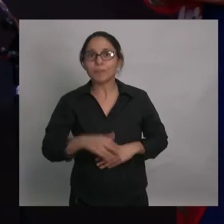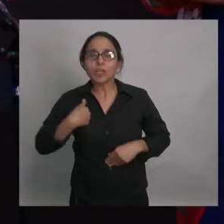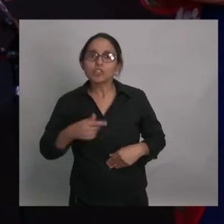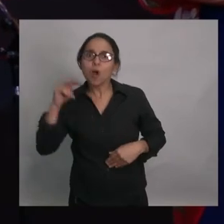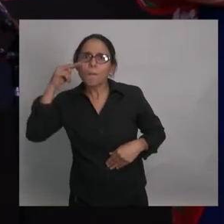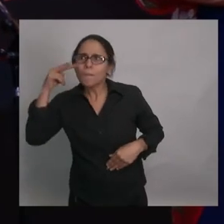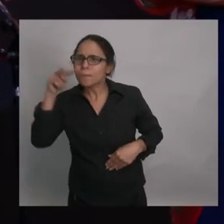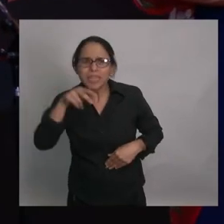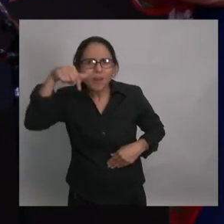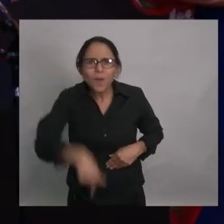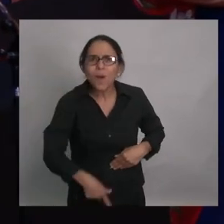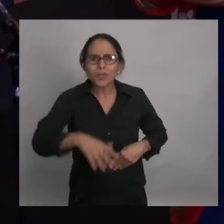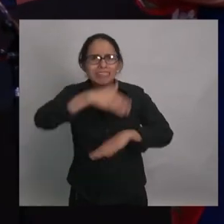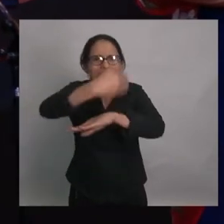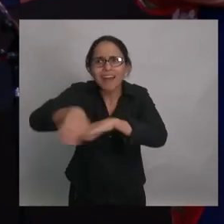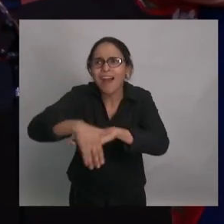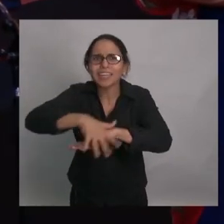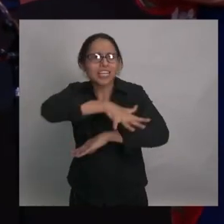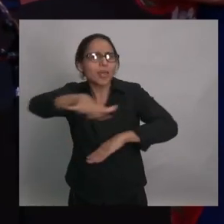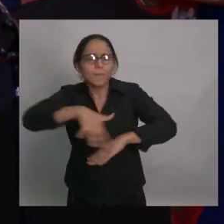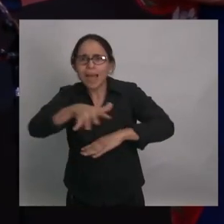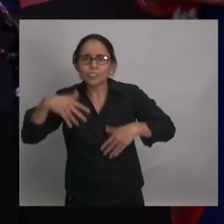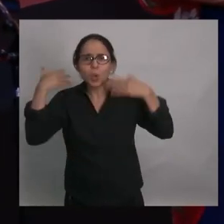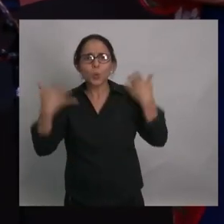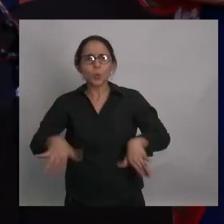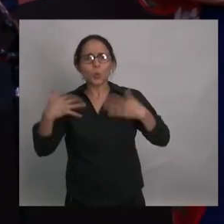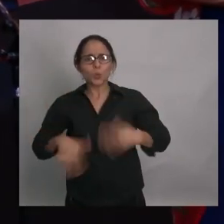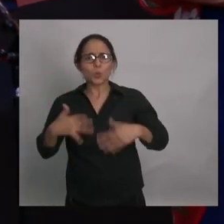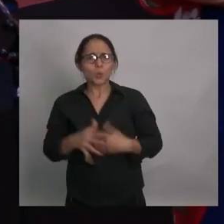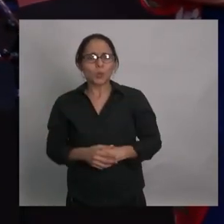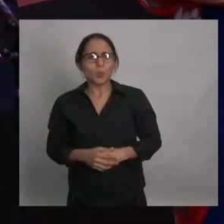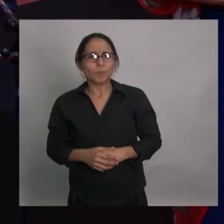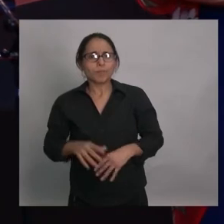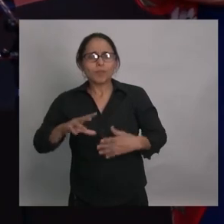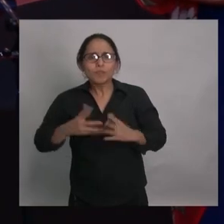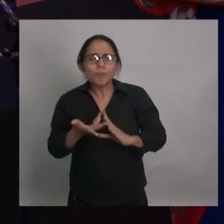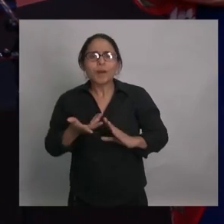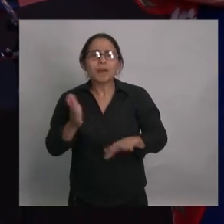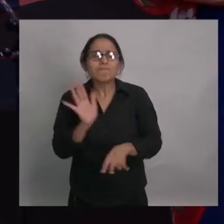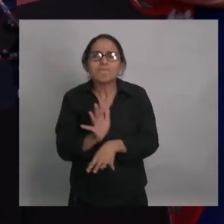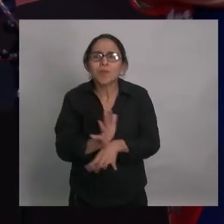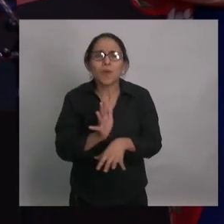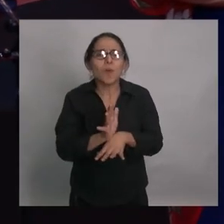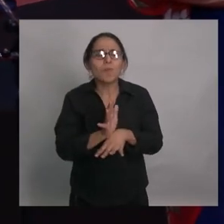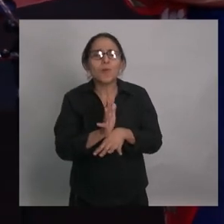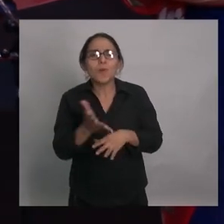calles aquí en este espacio es extraordinario es como que algo que se fue acumulando a través de años